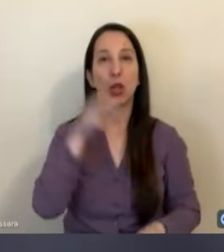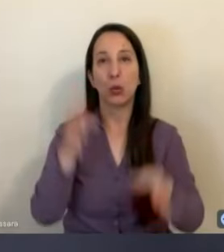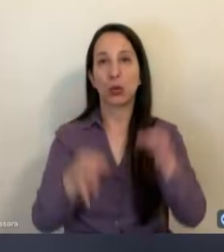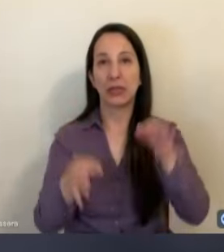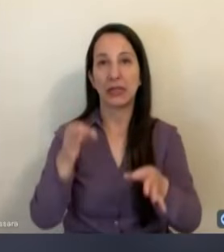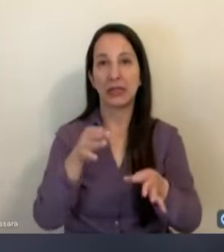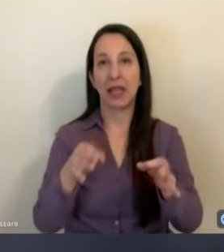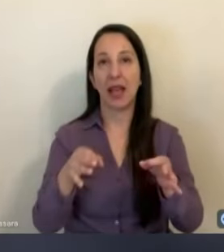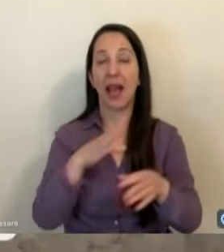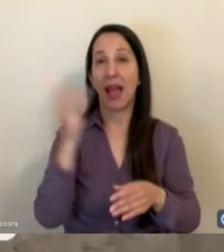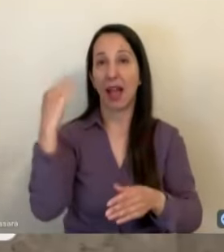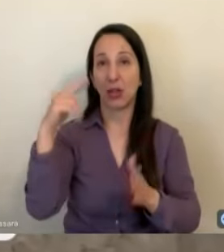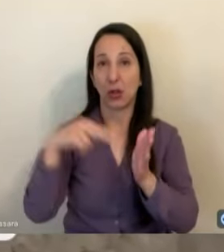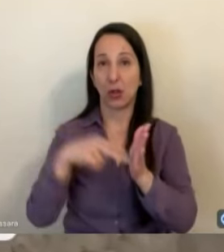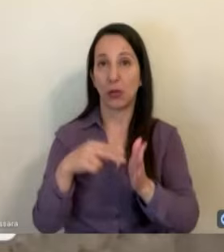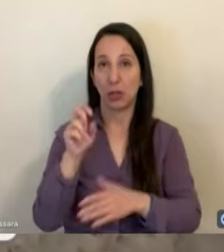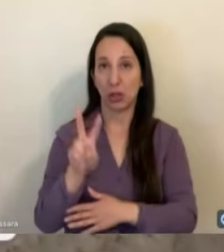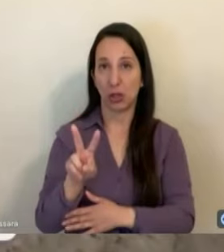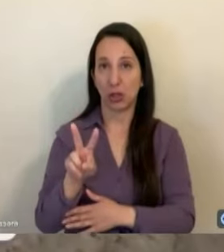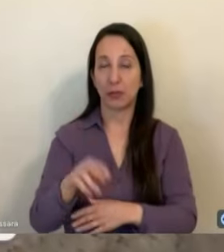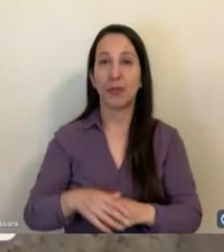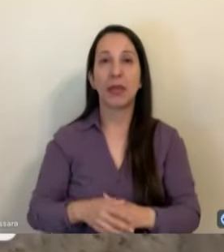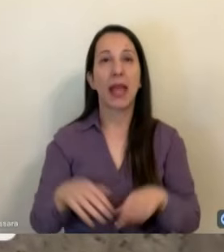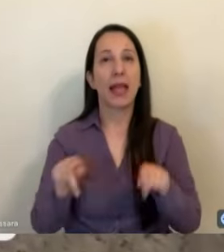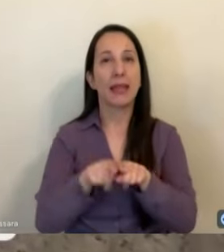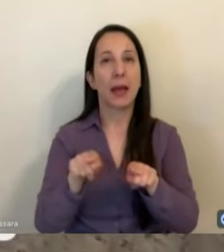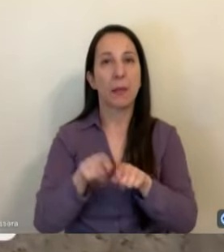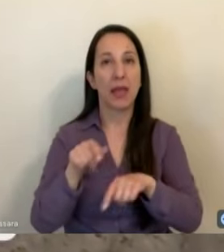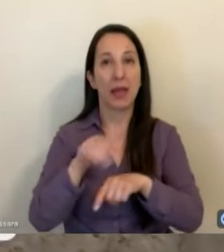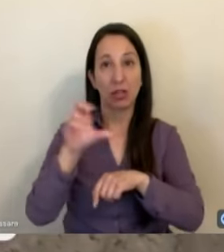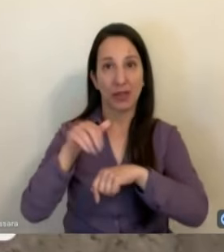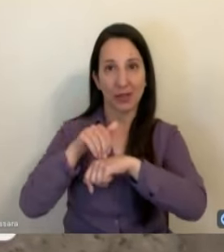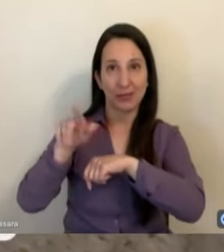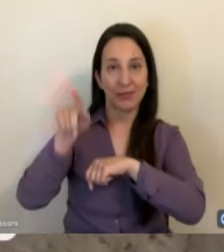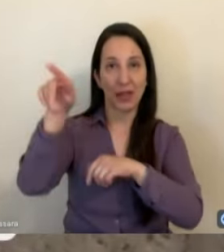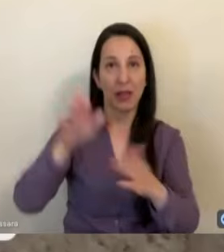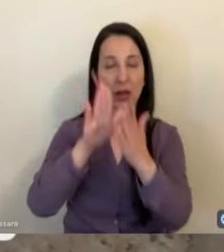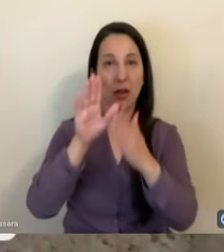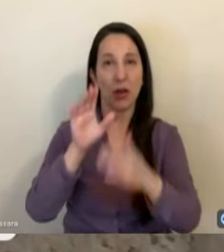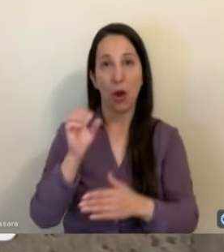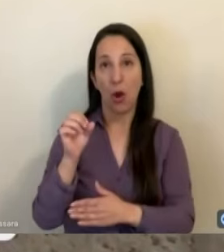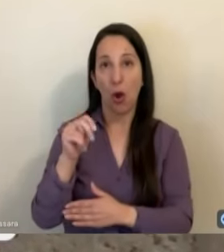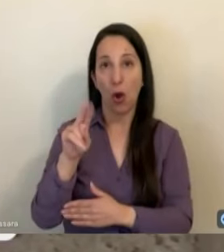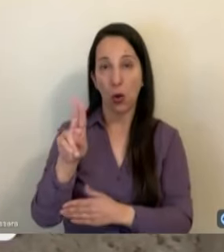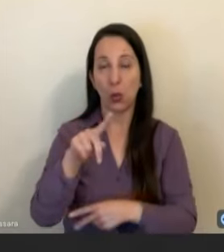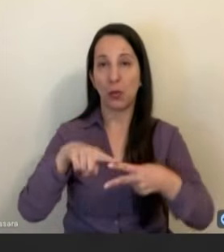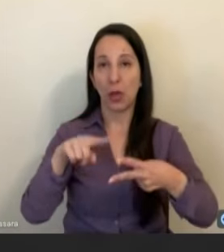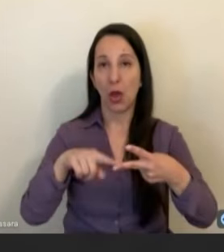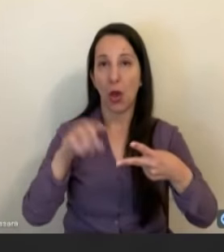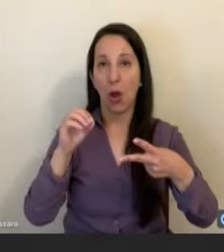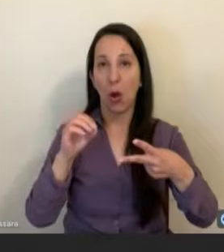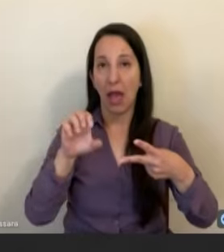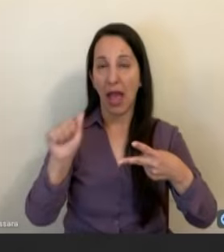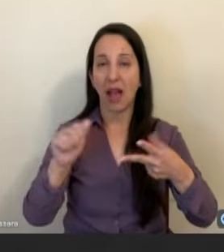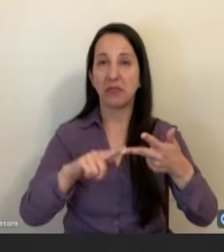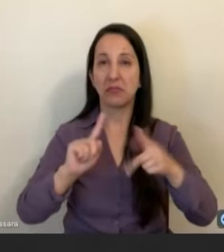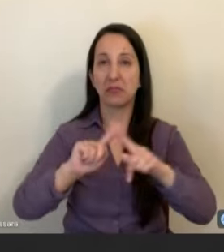el 2002. También fue delegado de Costa Rica ante foros de la ONU, la OEA y organismos